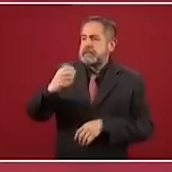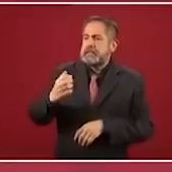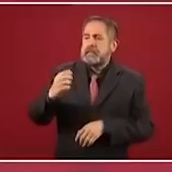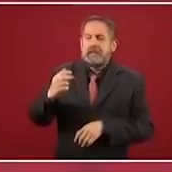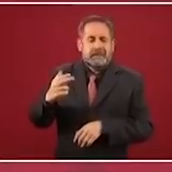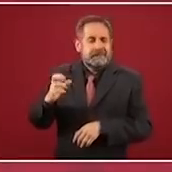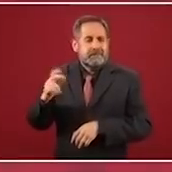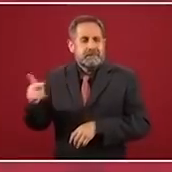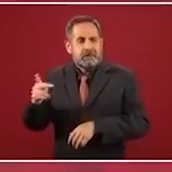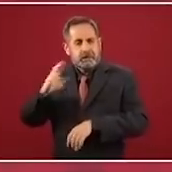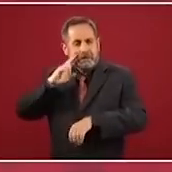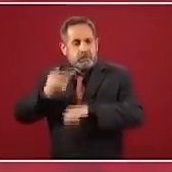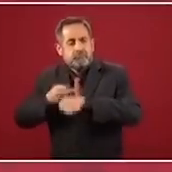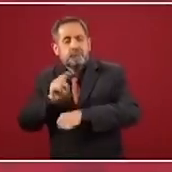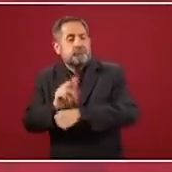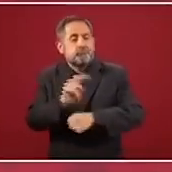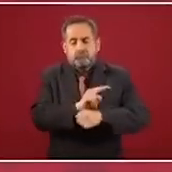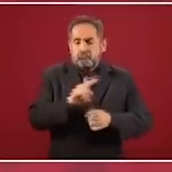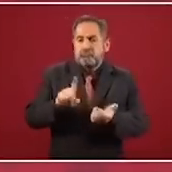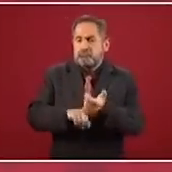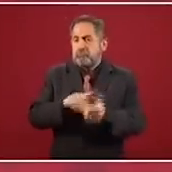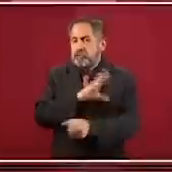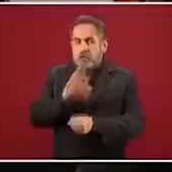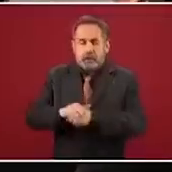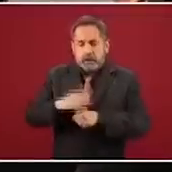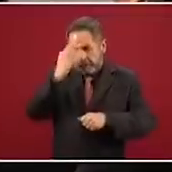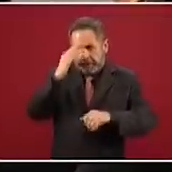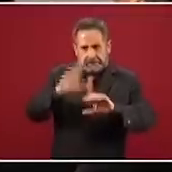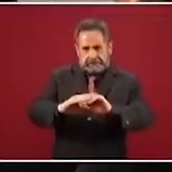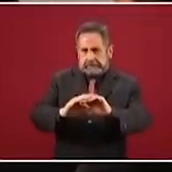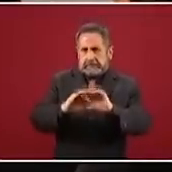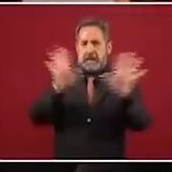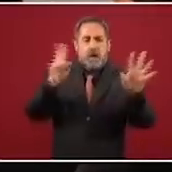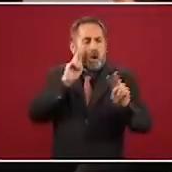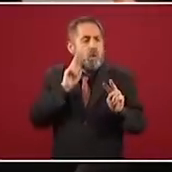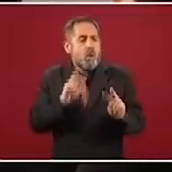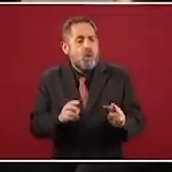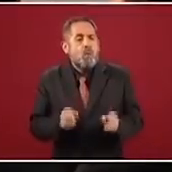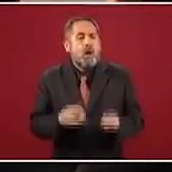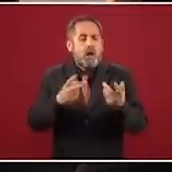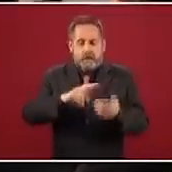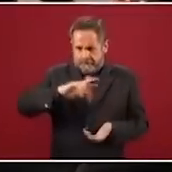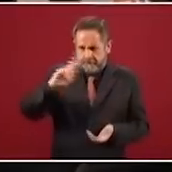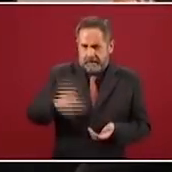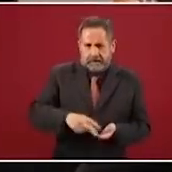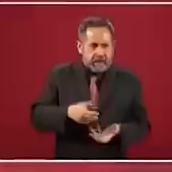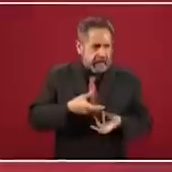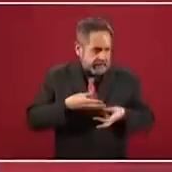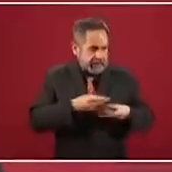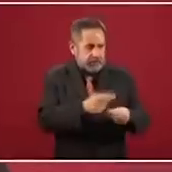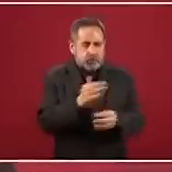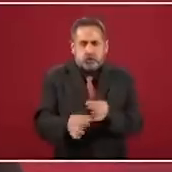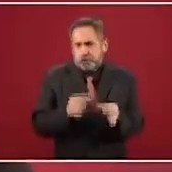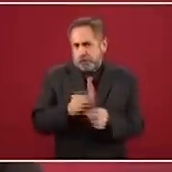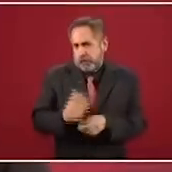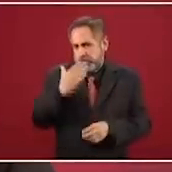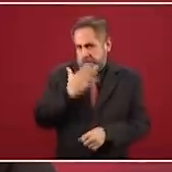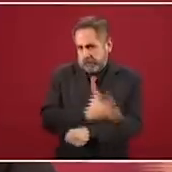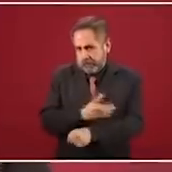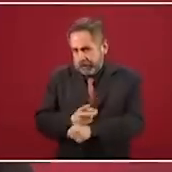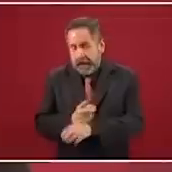las instituciones del sector salud conocer de manera transparente cuáles son los precios reales de las cosas, pero